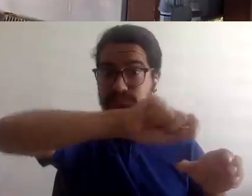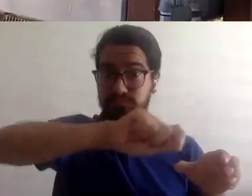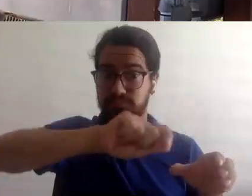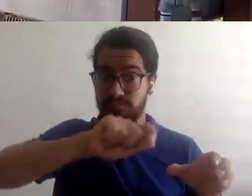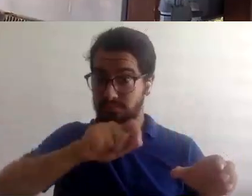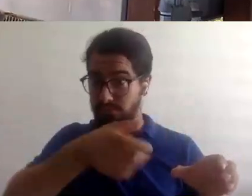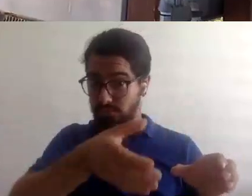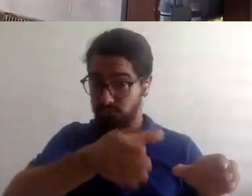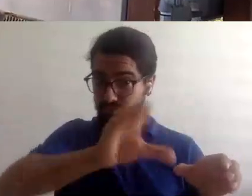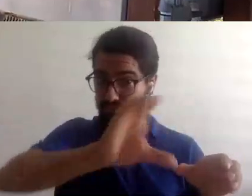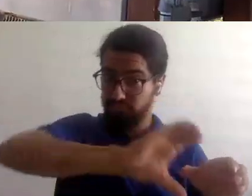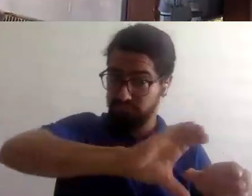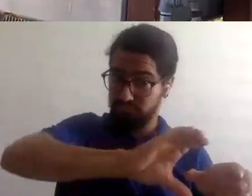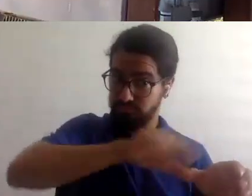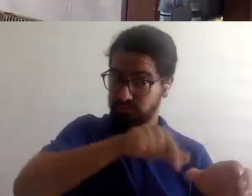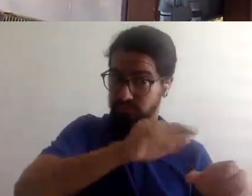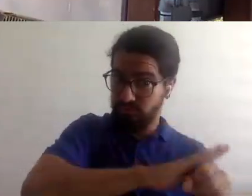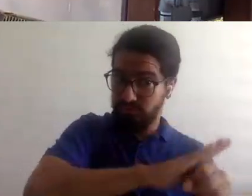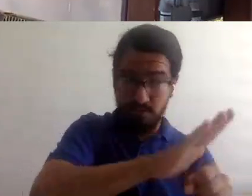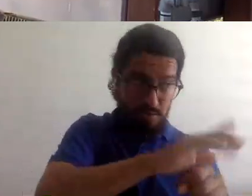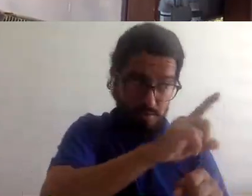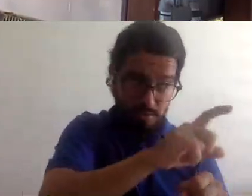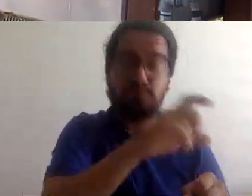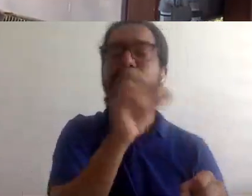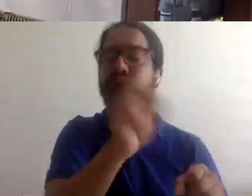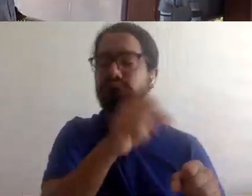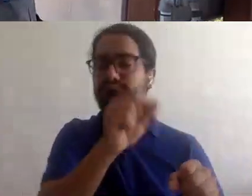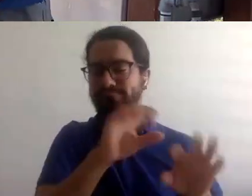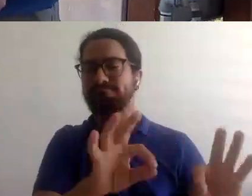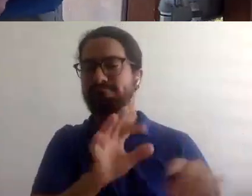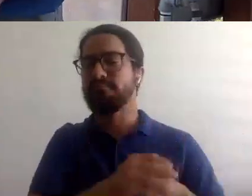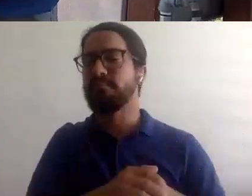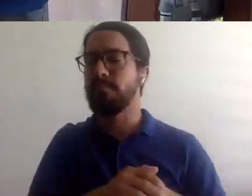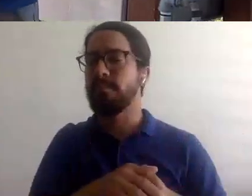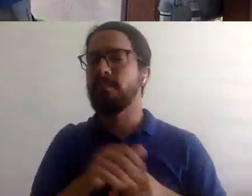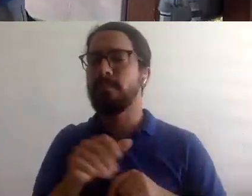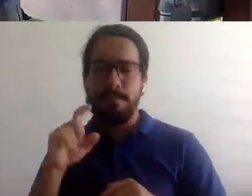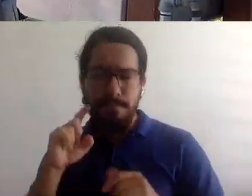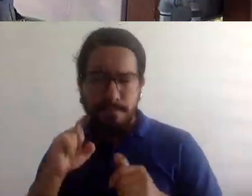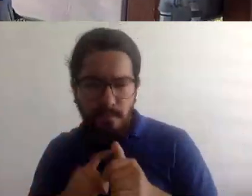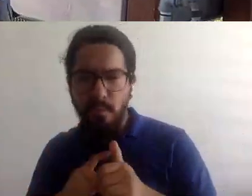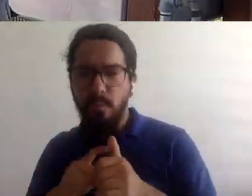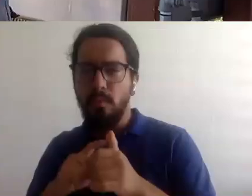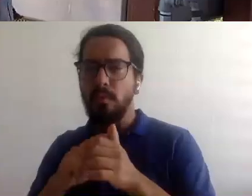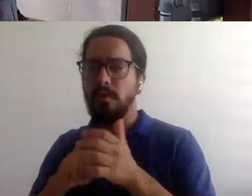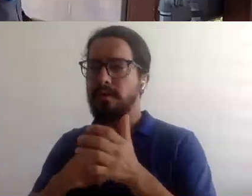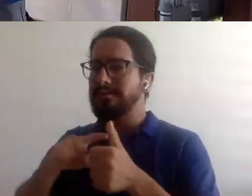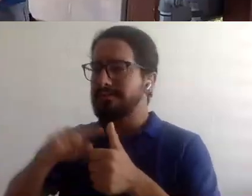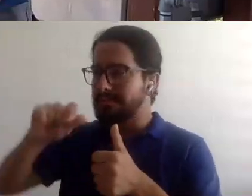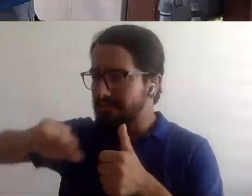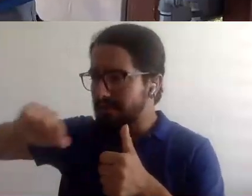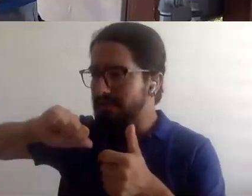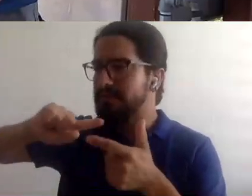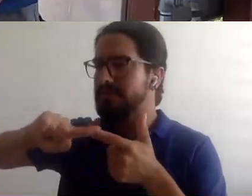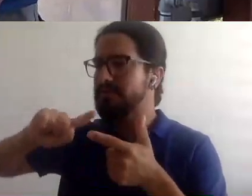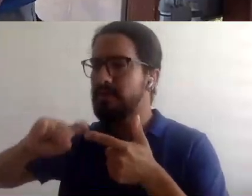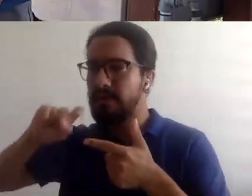Frijol negro. Así, Uma. Frijol negro, salsa de tomate, asada, y cebolla